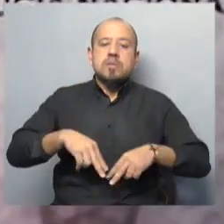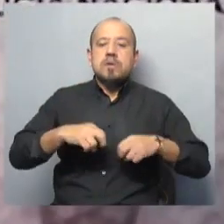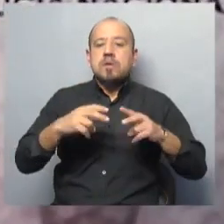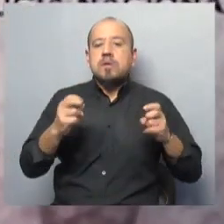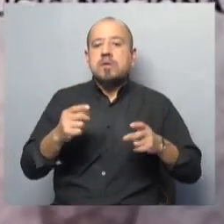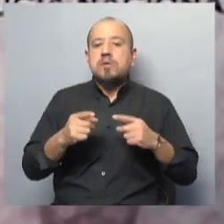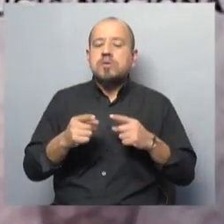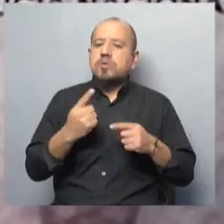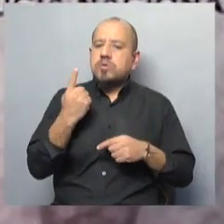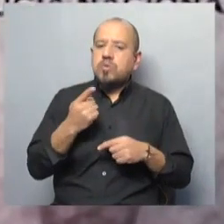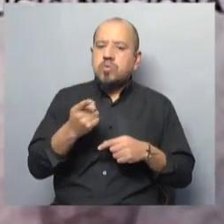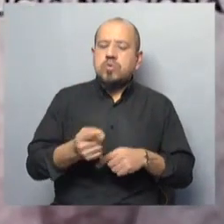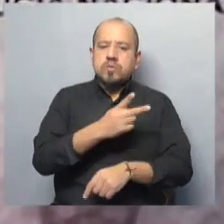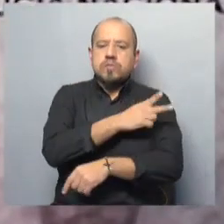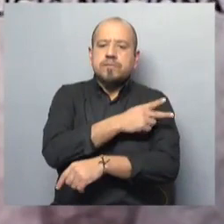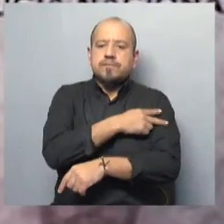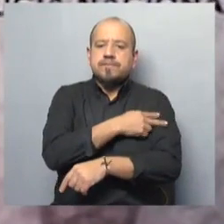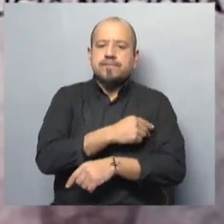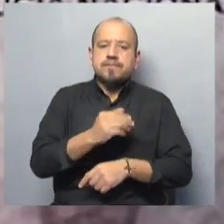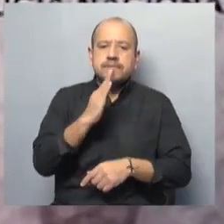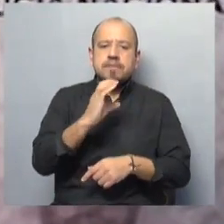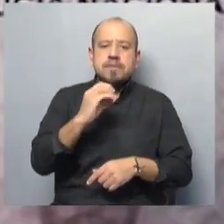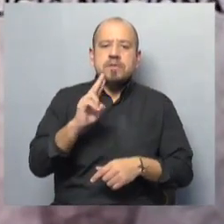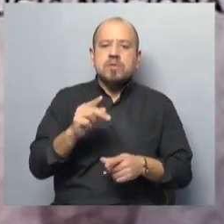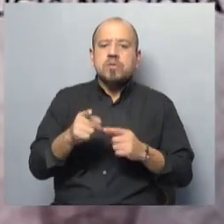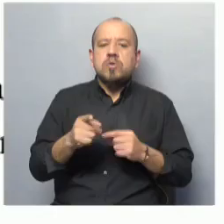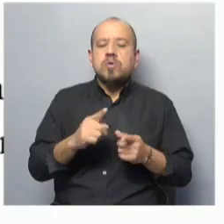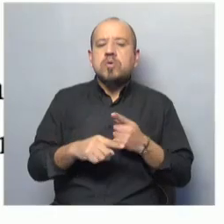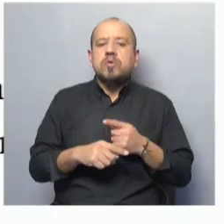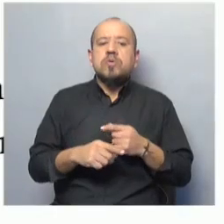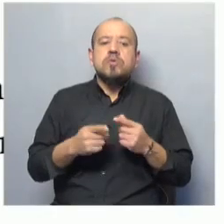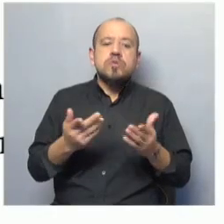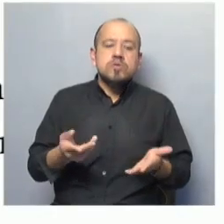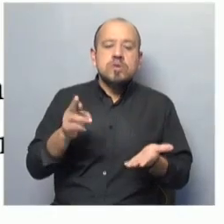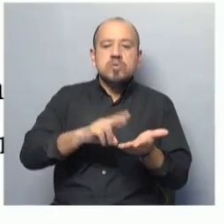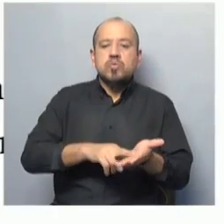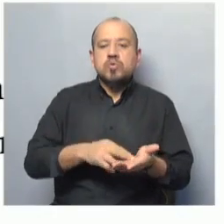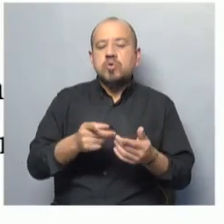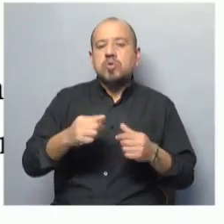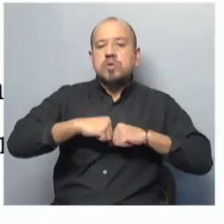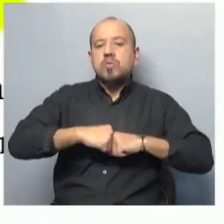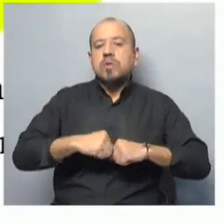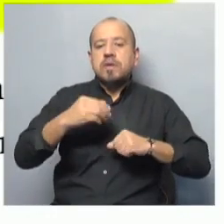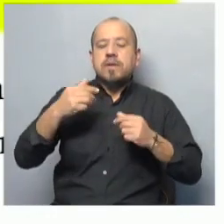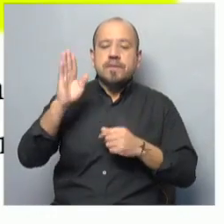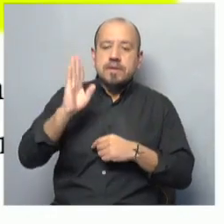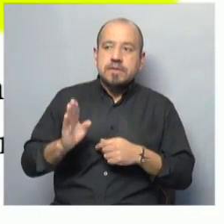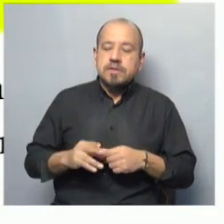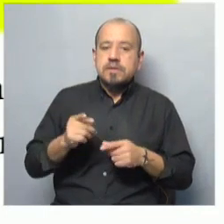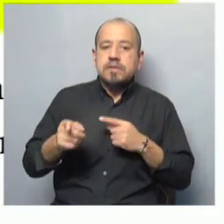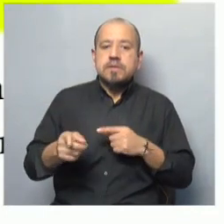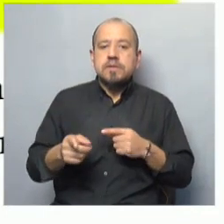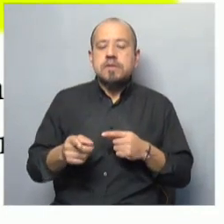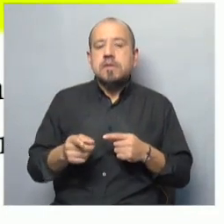apunta sobre uno de sus lugartenientes en el PCU, Rodrigo Fontana. Según la resolución del Supremo Tribunal de Brasil, a la que accedió